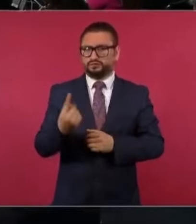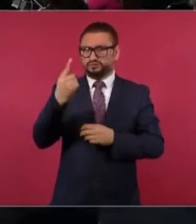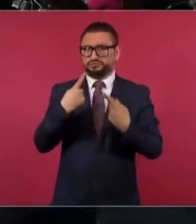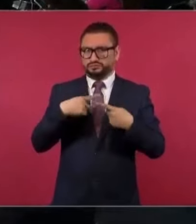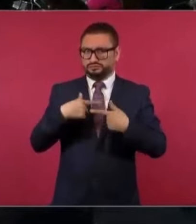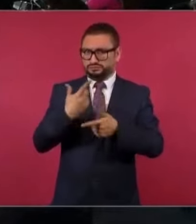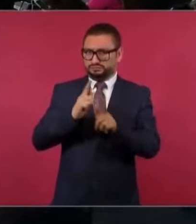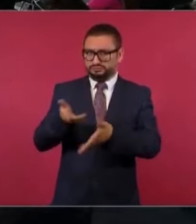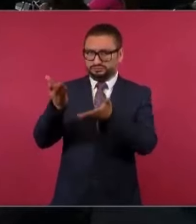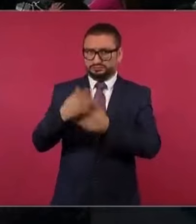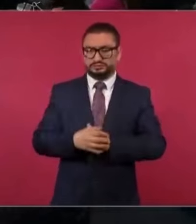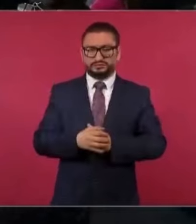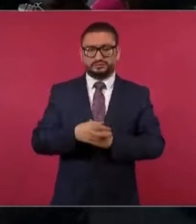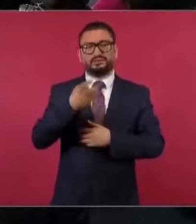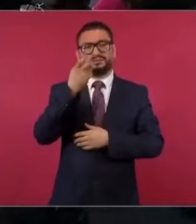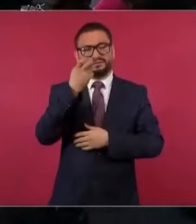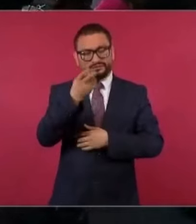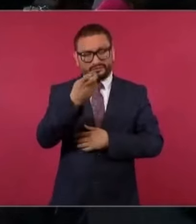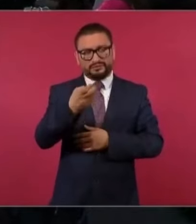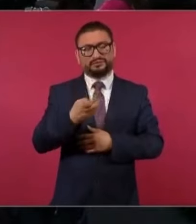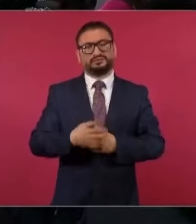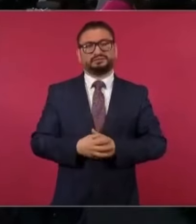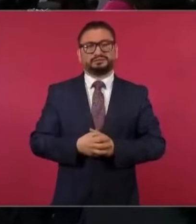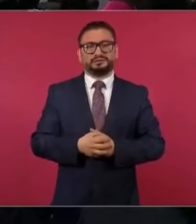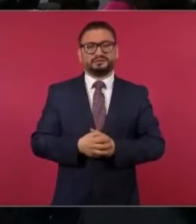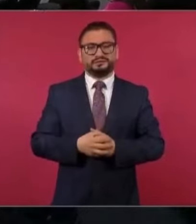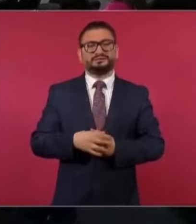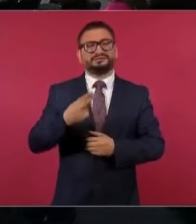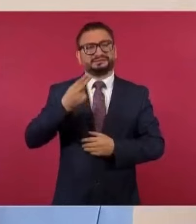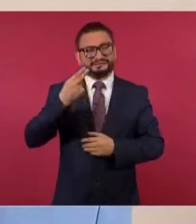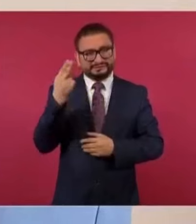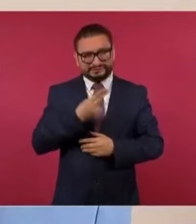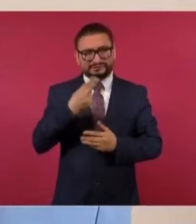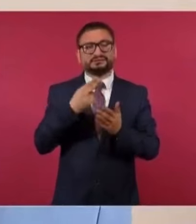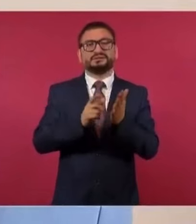persona. Por eso es necesaria